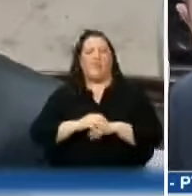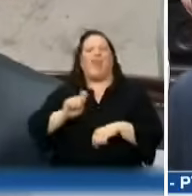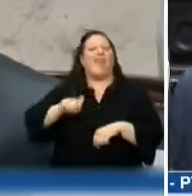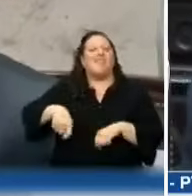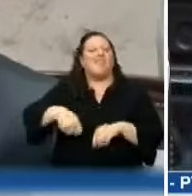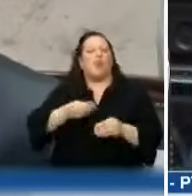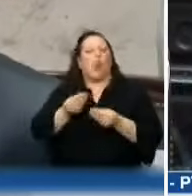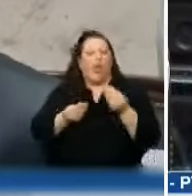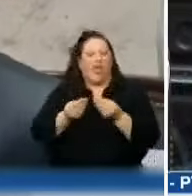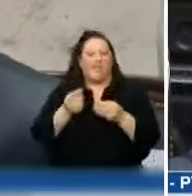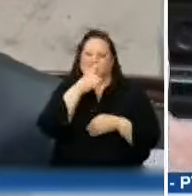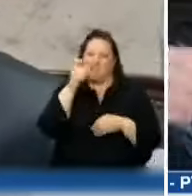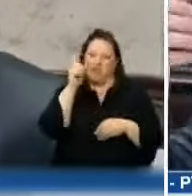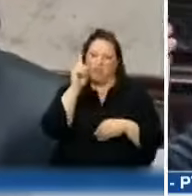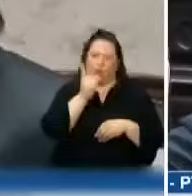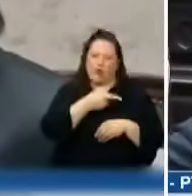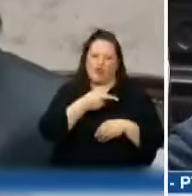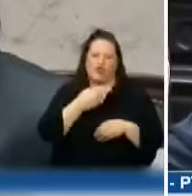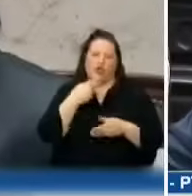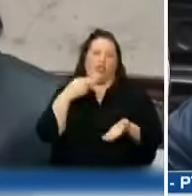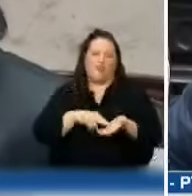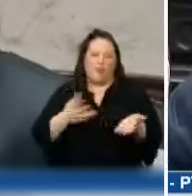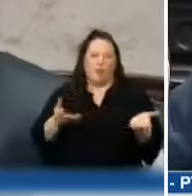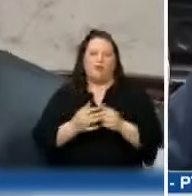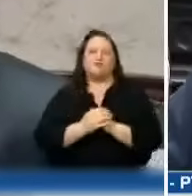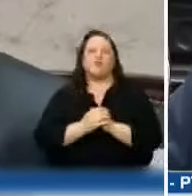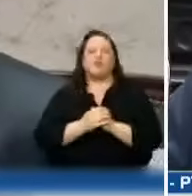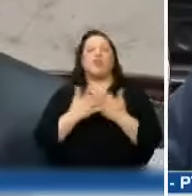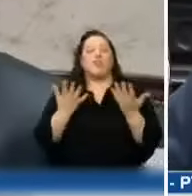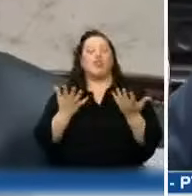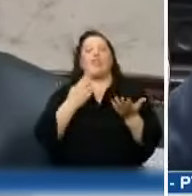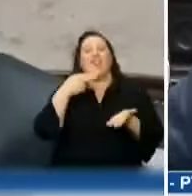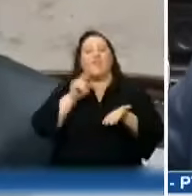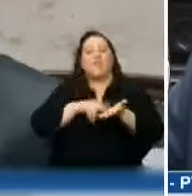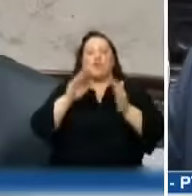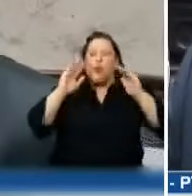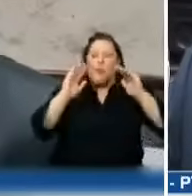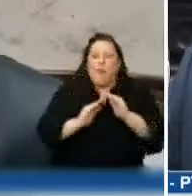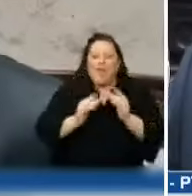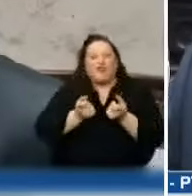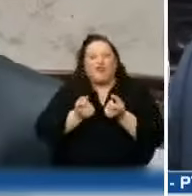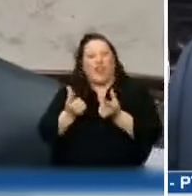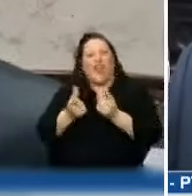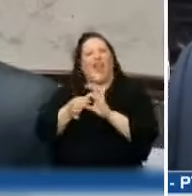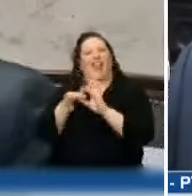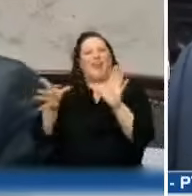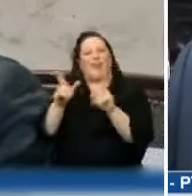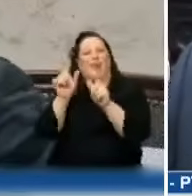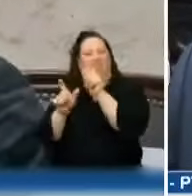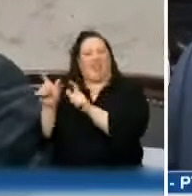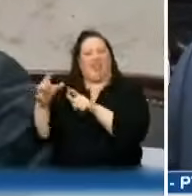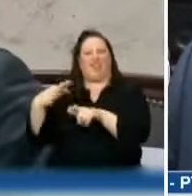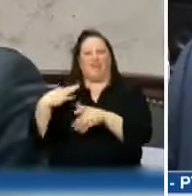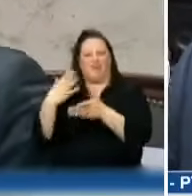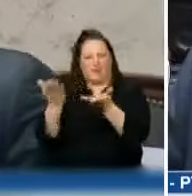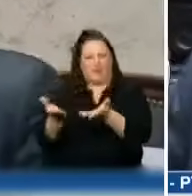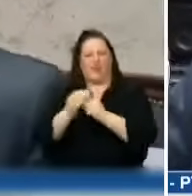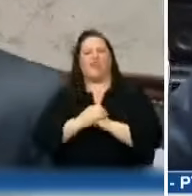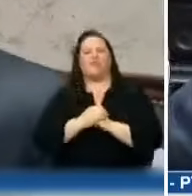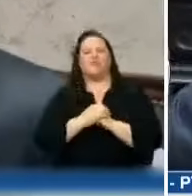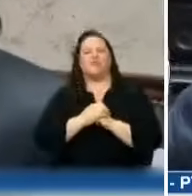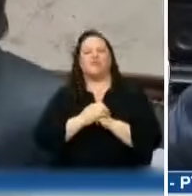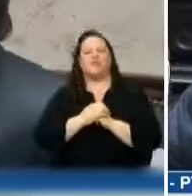que lo votamos ahora, es el momento. Bueno, ahora dicen todo lo contrario, dicen que ahora no van a apoyar ganancias y sí lo está apoyando